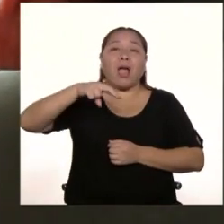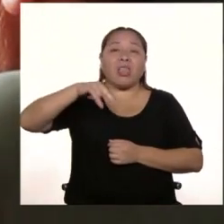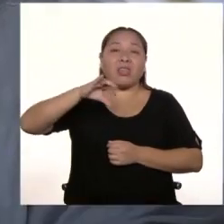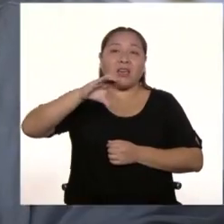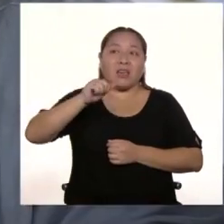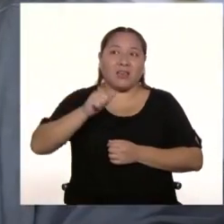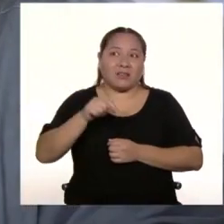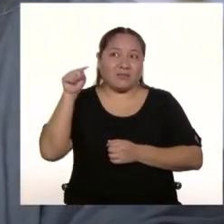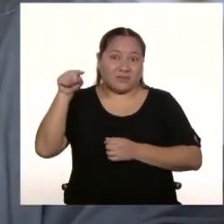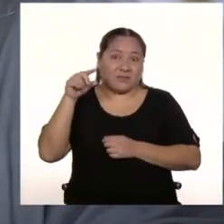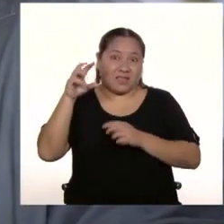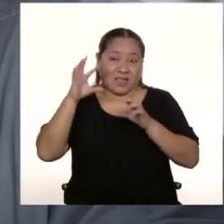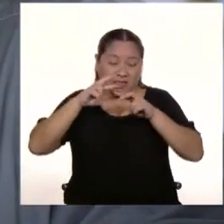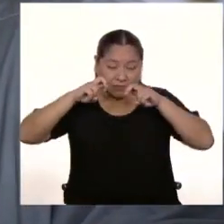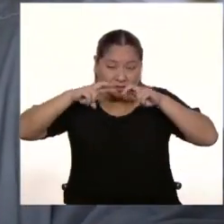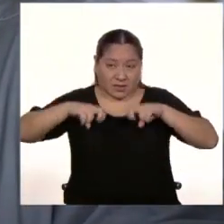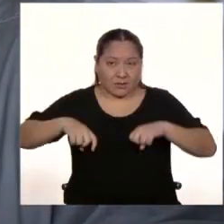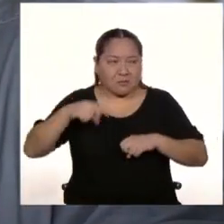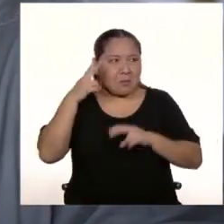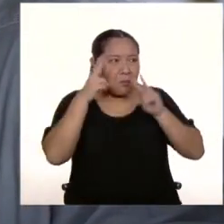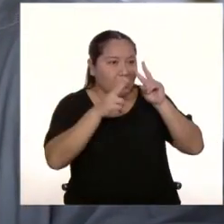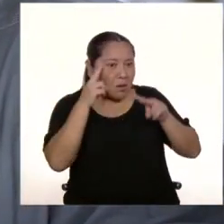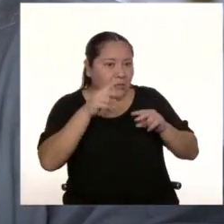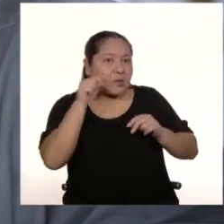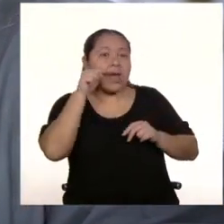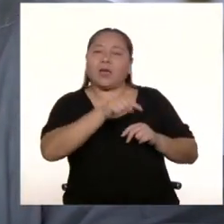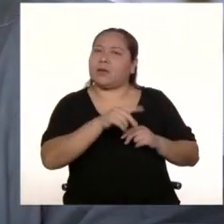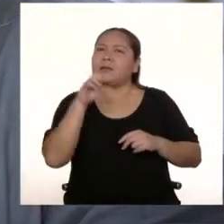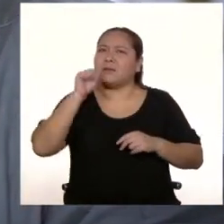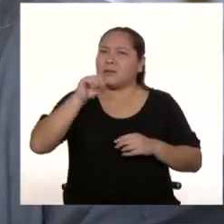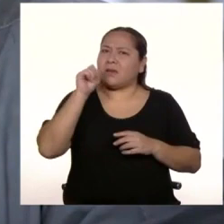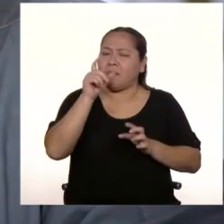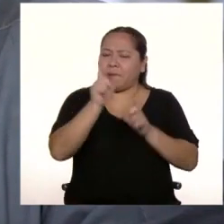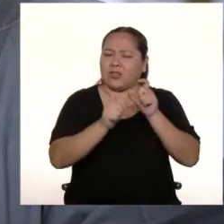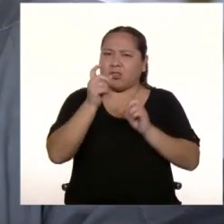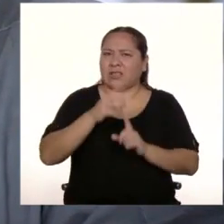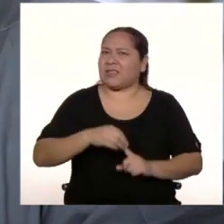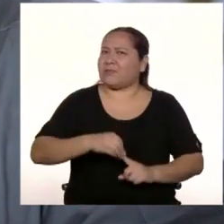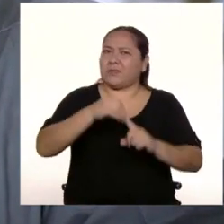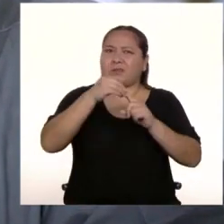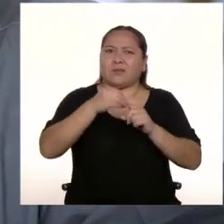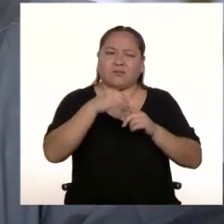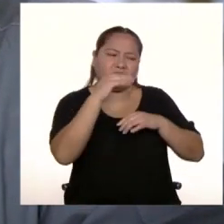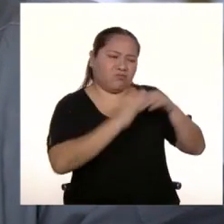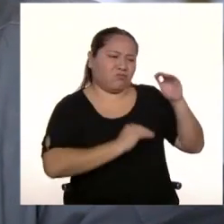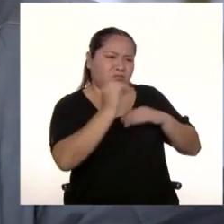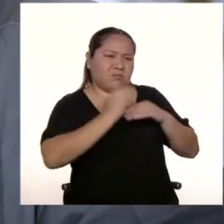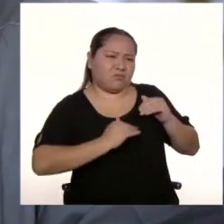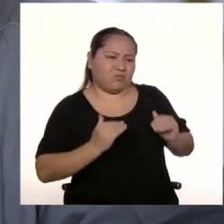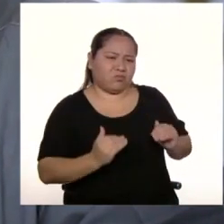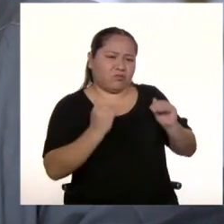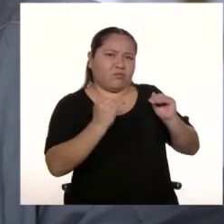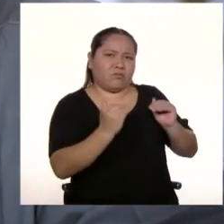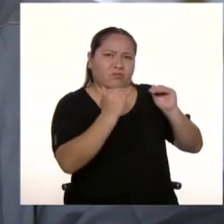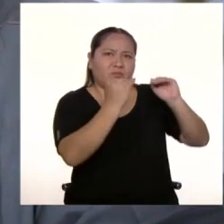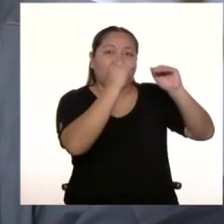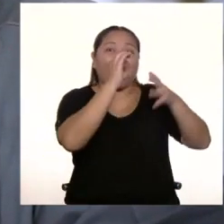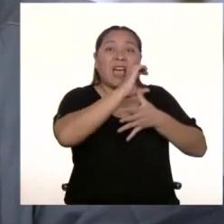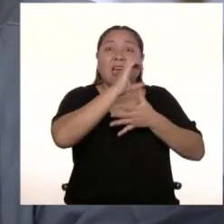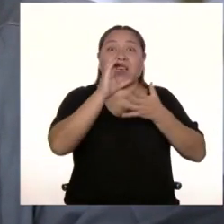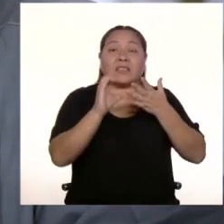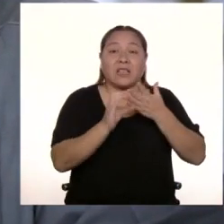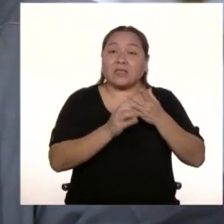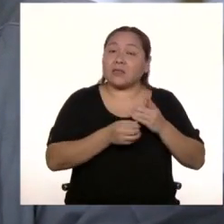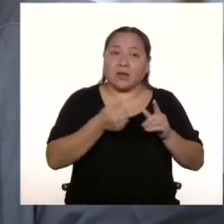Podemos reconocer que en esas obras hay arquitectos, hay especialistas en diseñar edificios con características